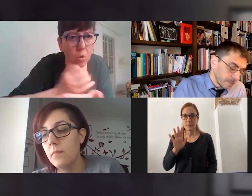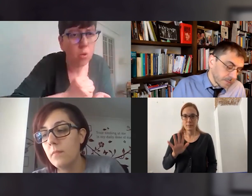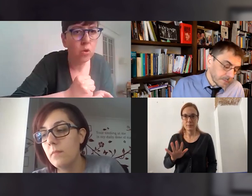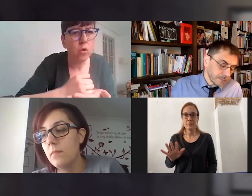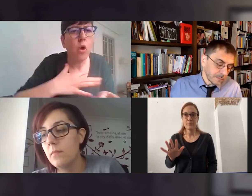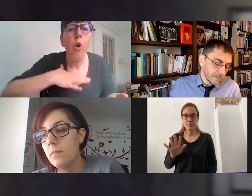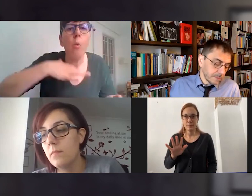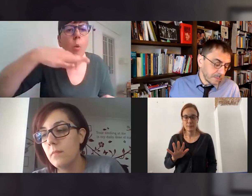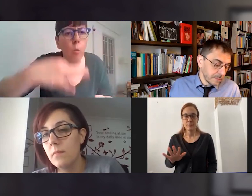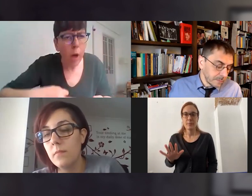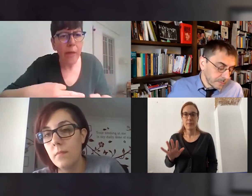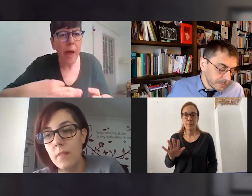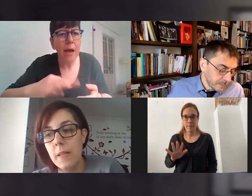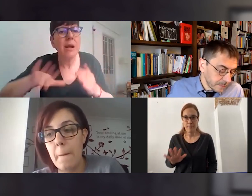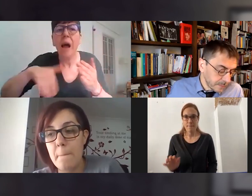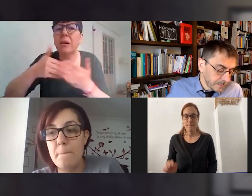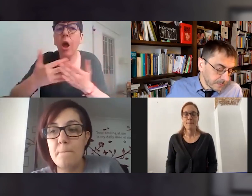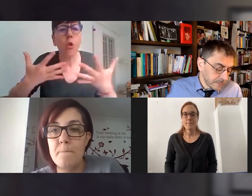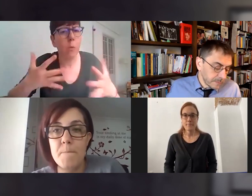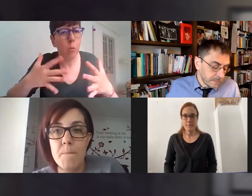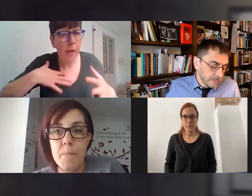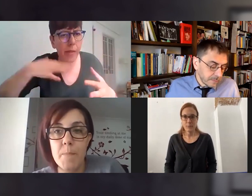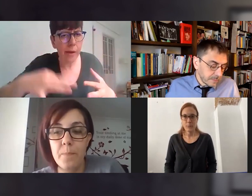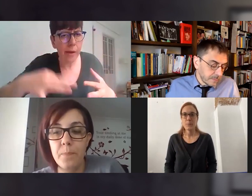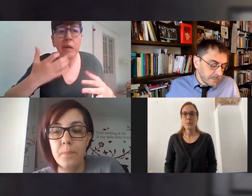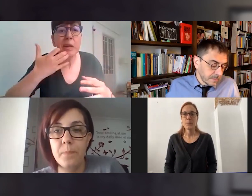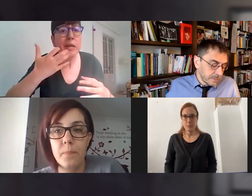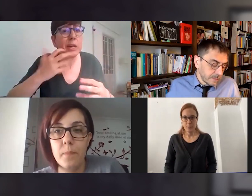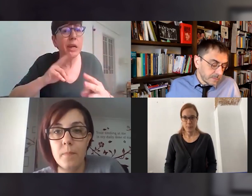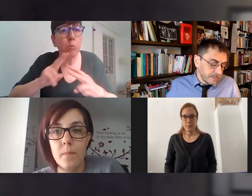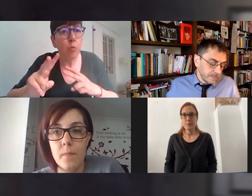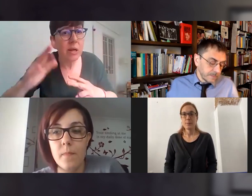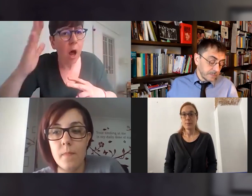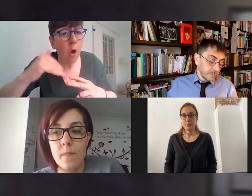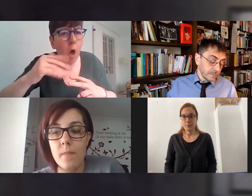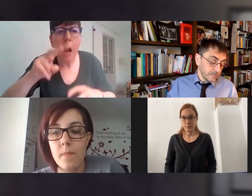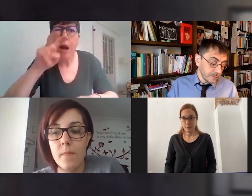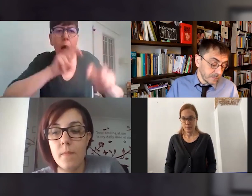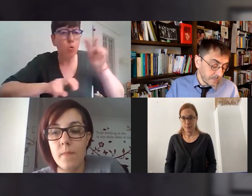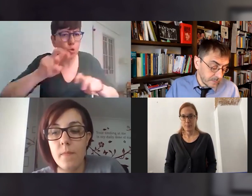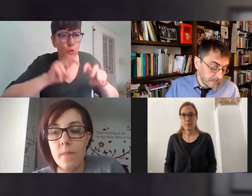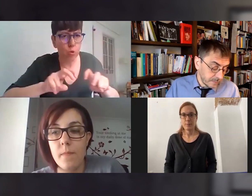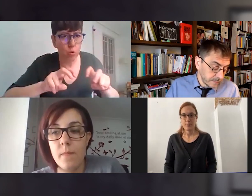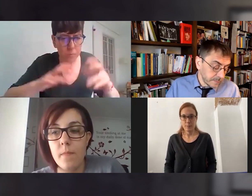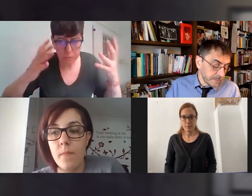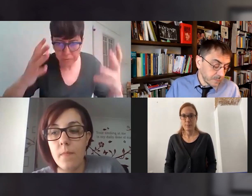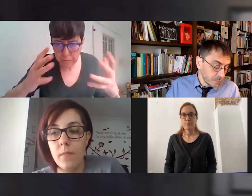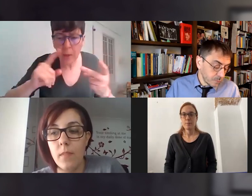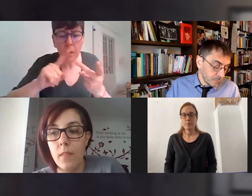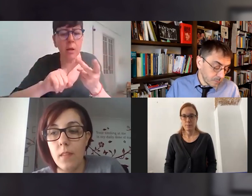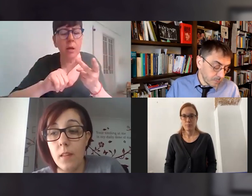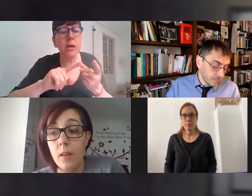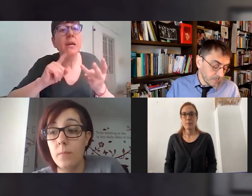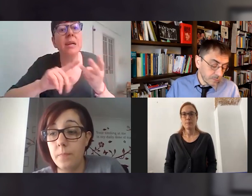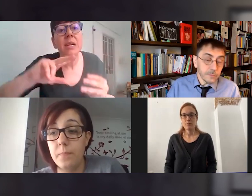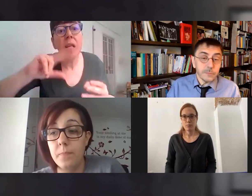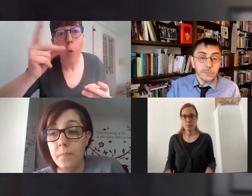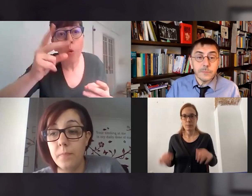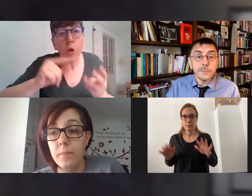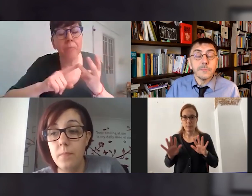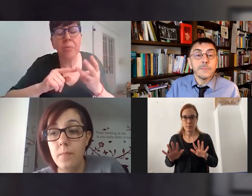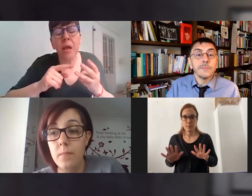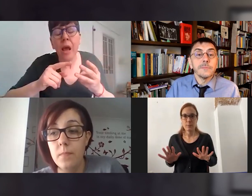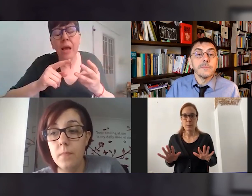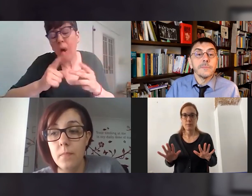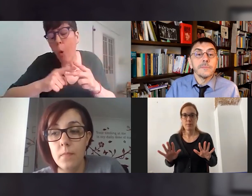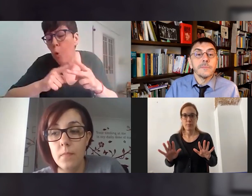levanto todos los días y digo, voy a responder a todas las inquietudes, a todas las demandas, y llego hasta donde pueda. Entonces, bueno, si no tengo la respuesta, que ocurre